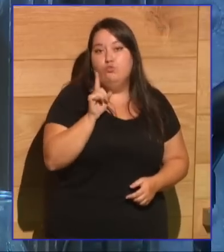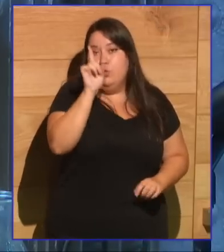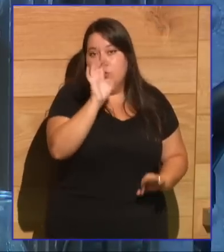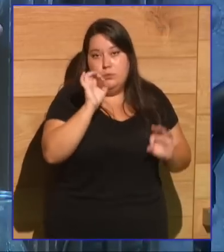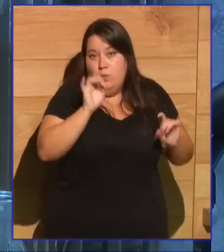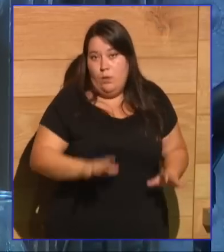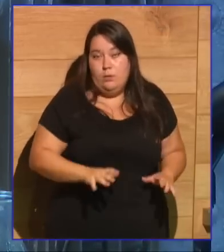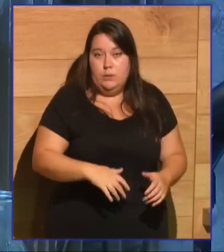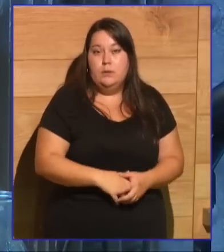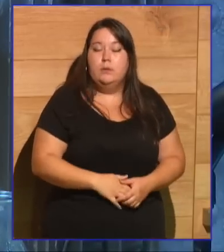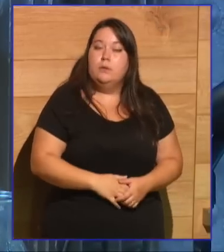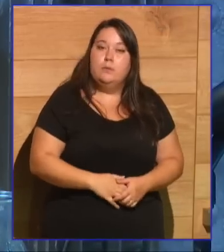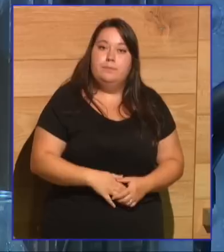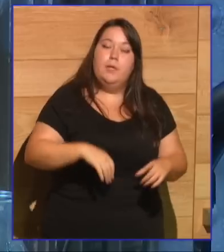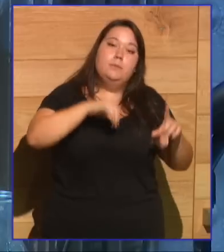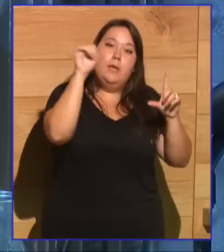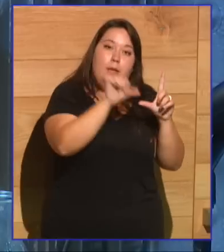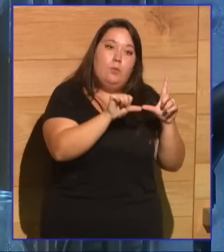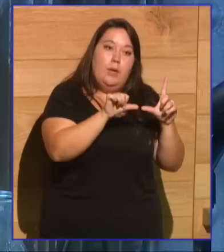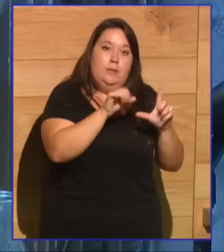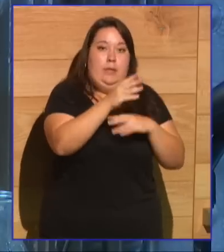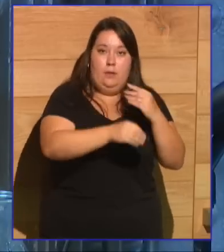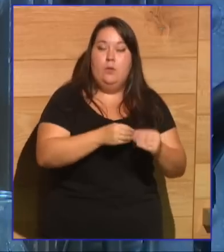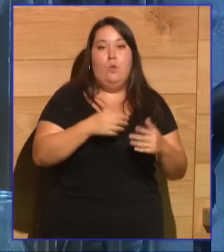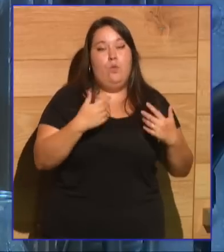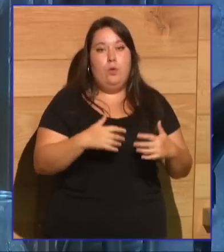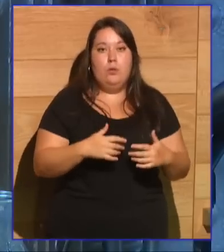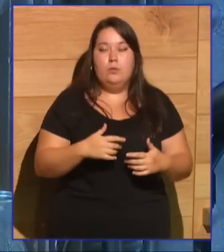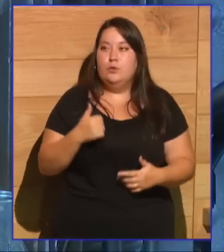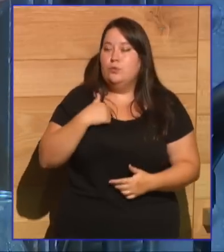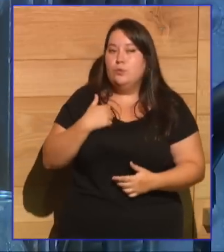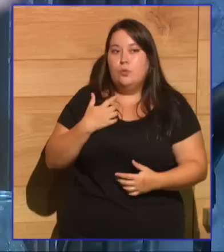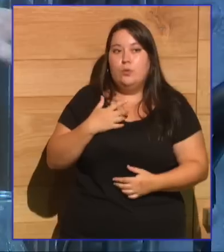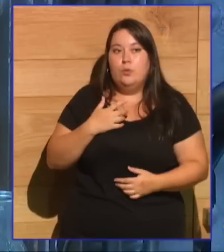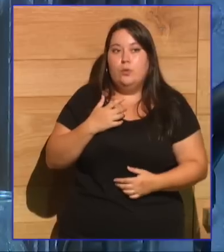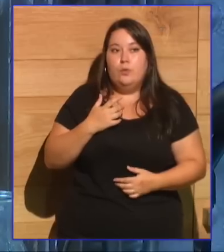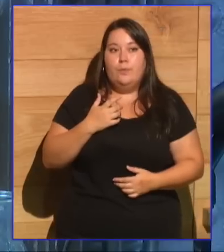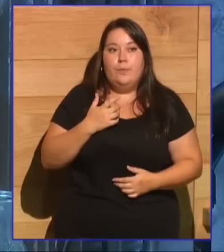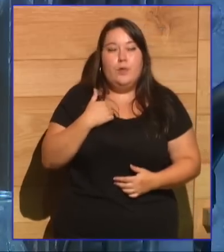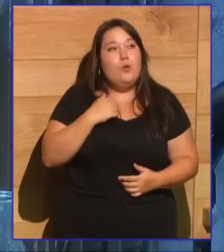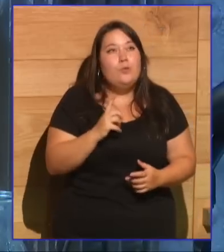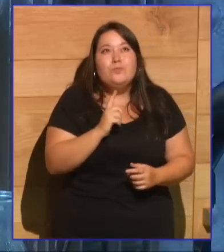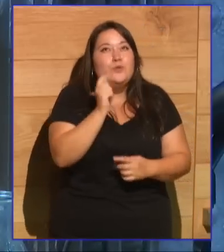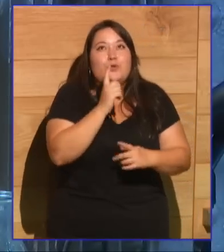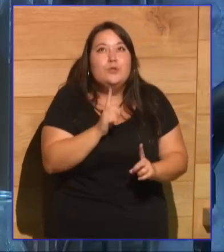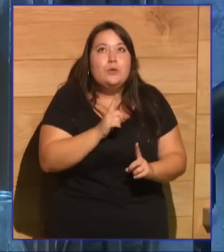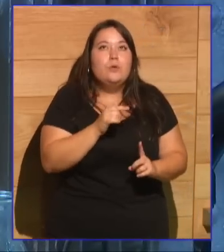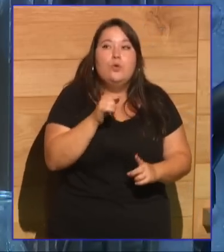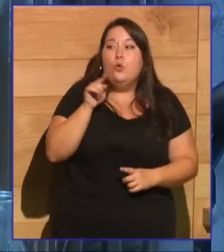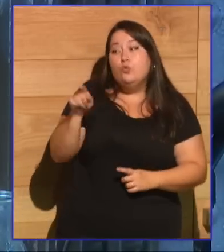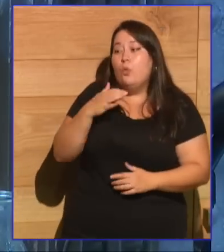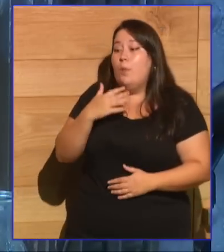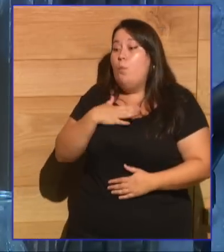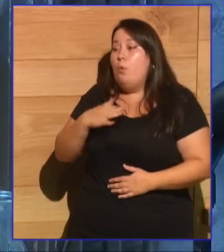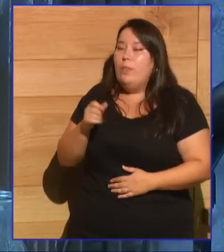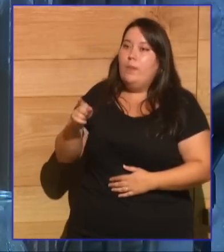lo que hay y las películas que está dando y es que no consigo dice y le dijo melissa a lo mejor tiene que hacer una historia un poquito más personal como nos